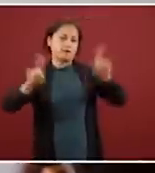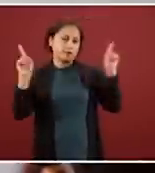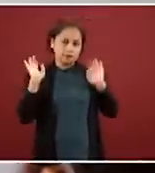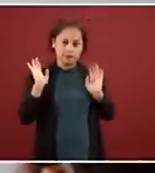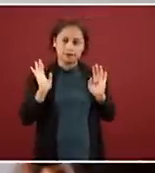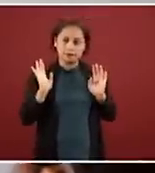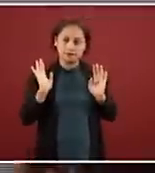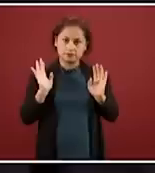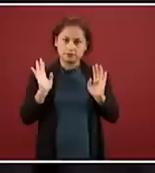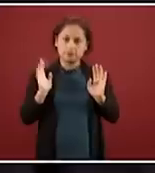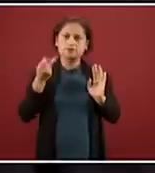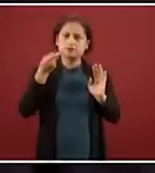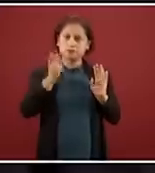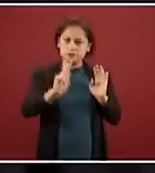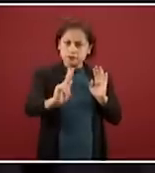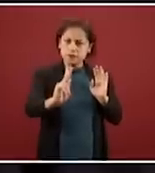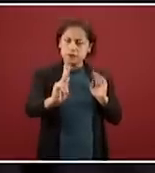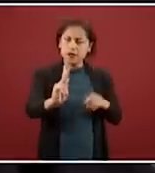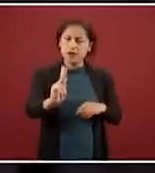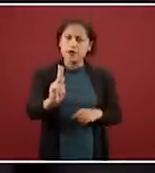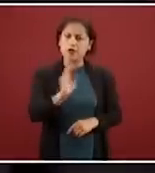que se pueda tener en el terreno